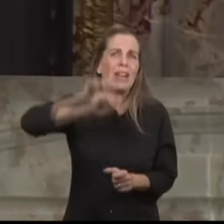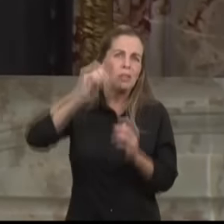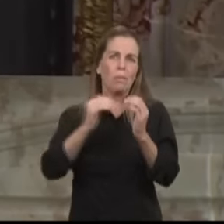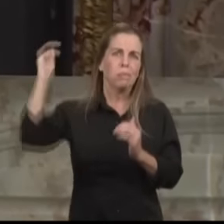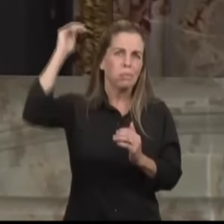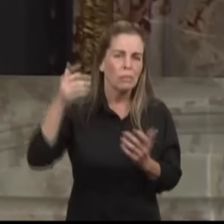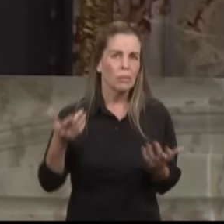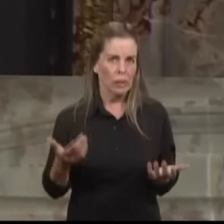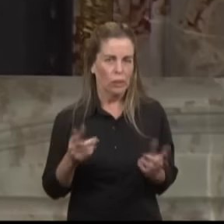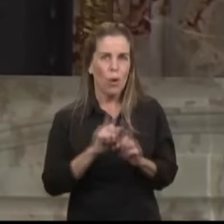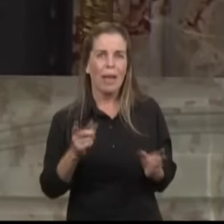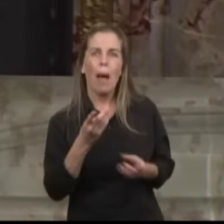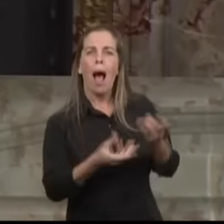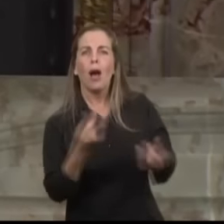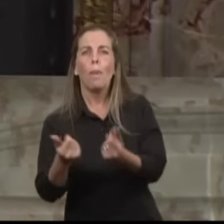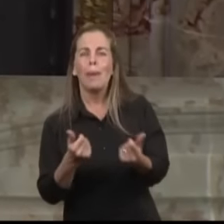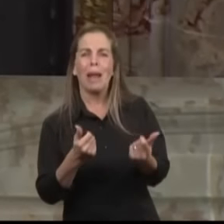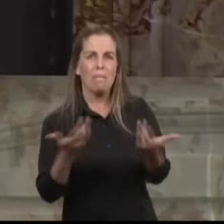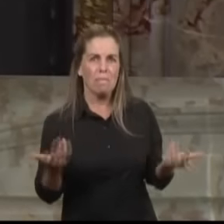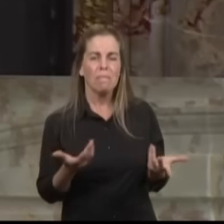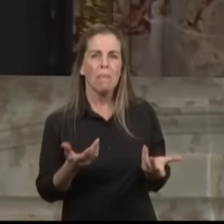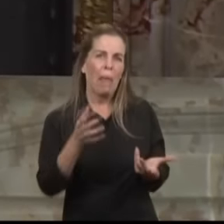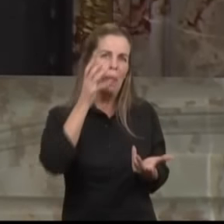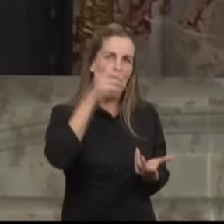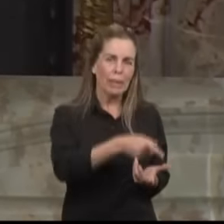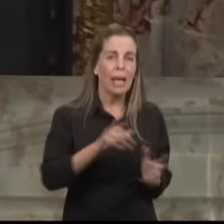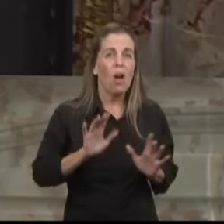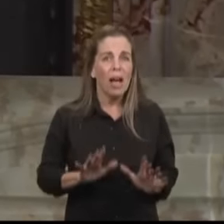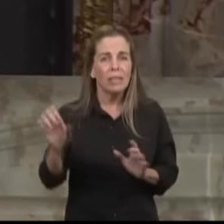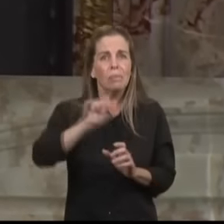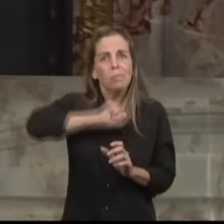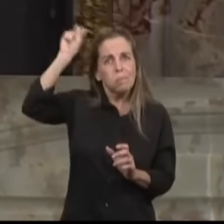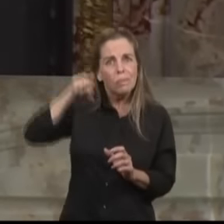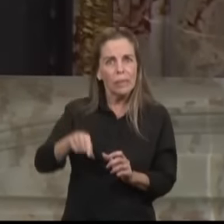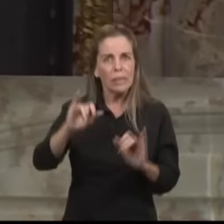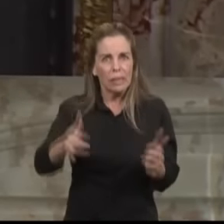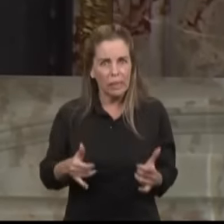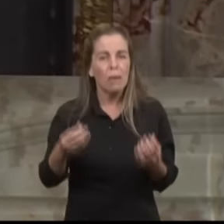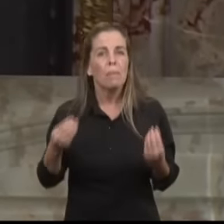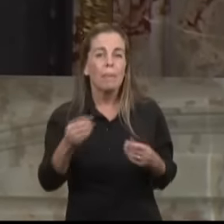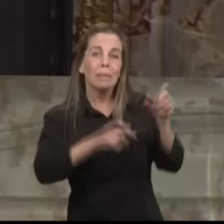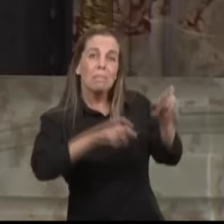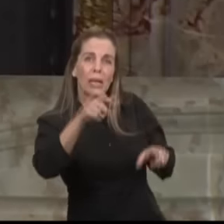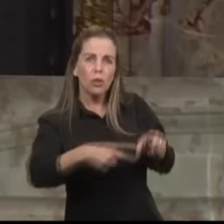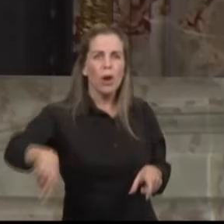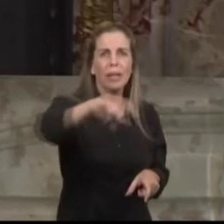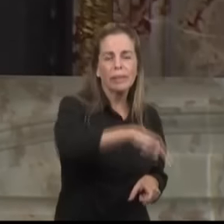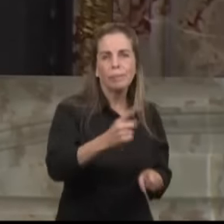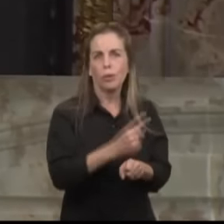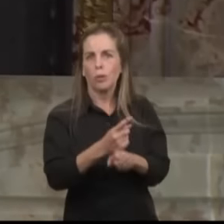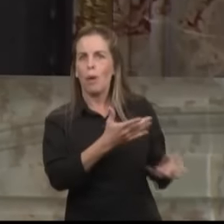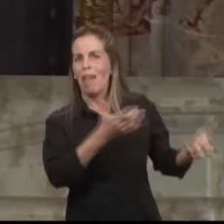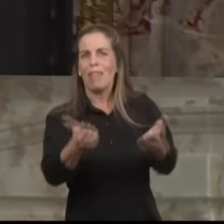significa poder comprar más cosas. De esta forma se le roba poder de compra a los sectores más vulnerables que no pueden defenderse